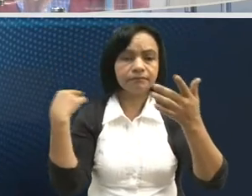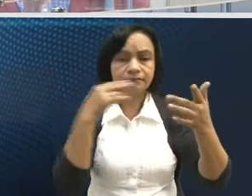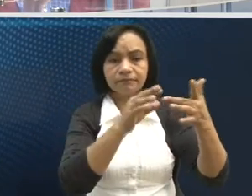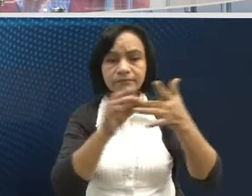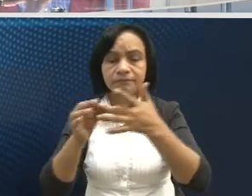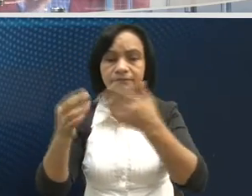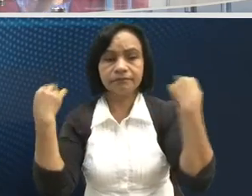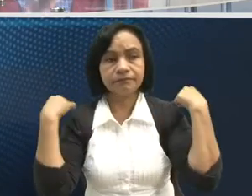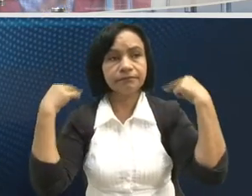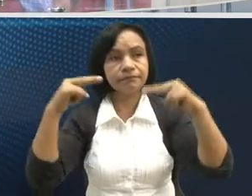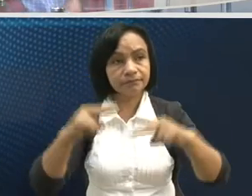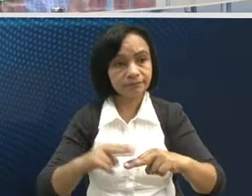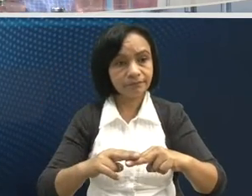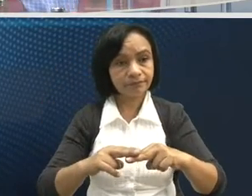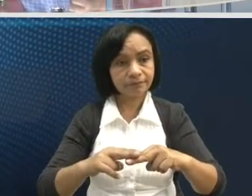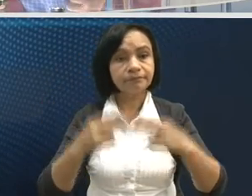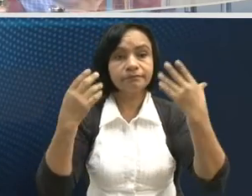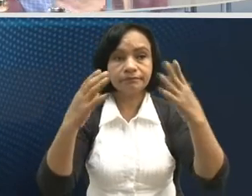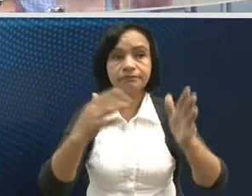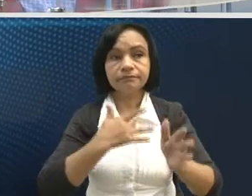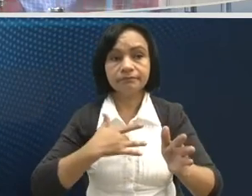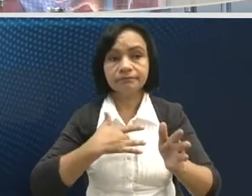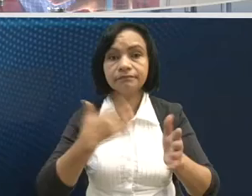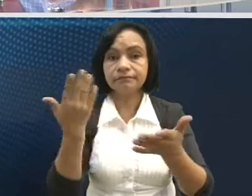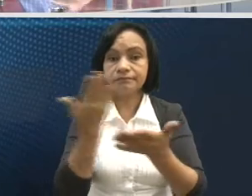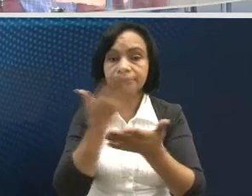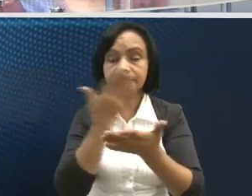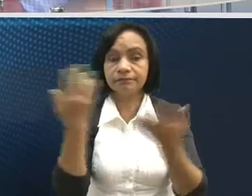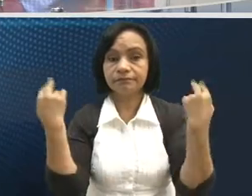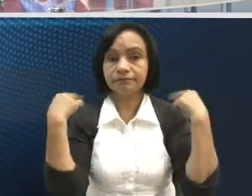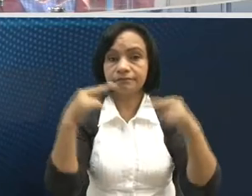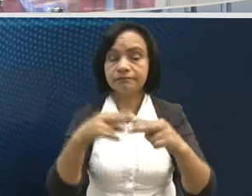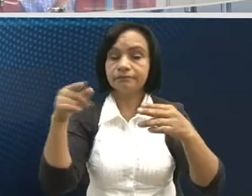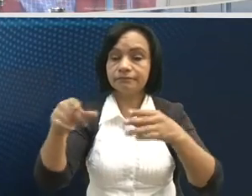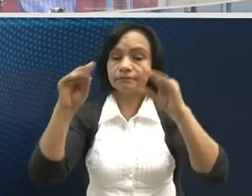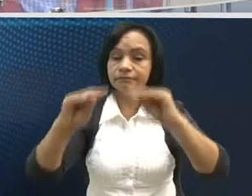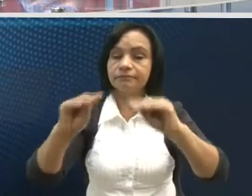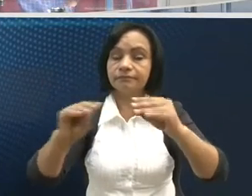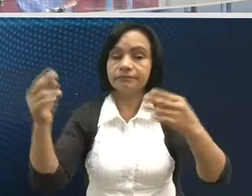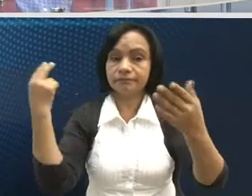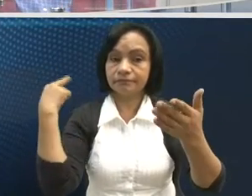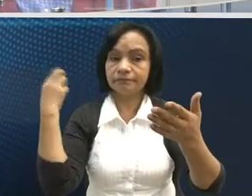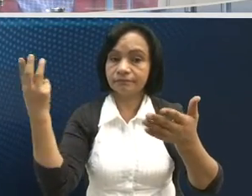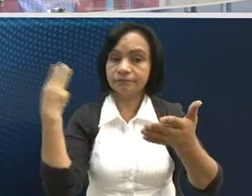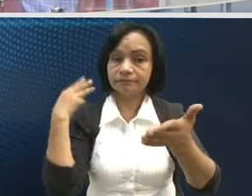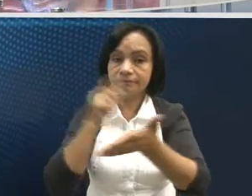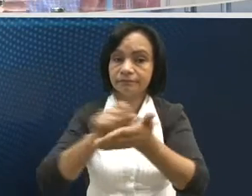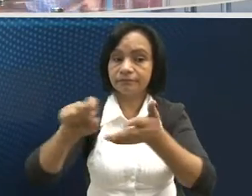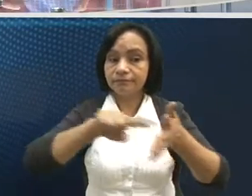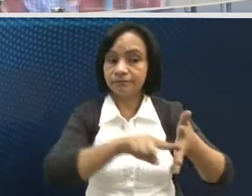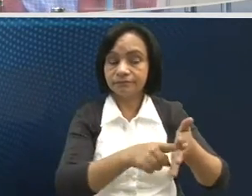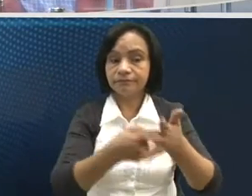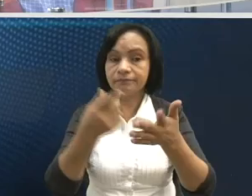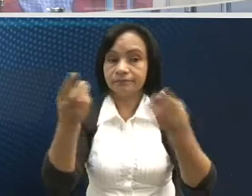profesionalización de los educadores. Un segundo elemento que requería actualización de los maestros, preparar a los maestros y que obviamente desde su formación inicial